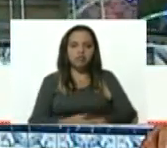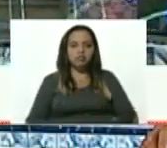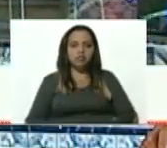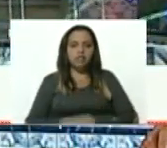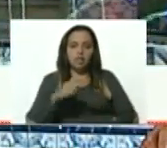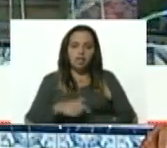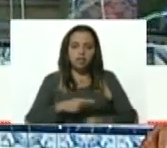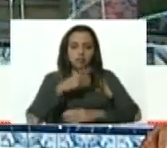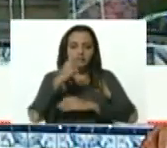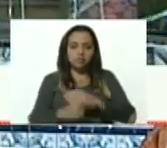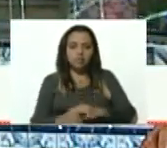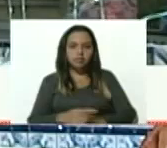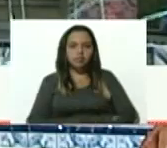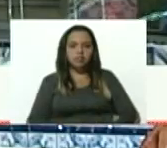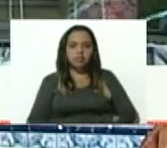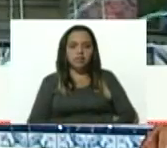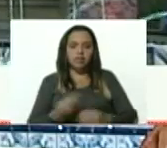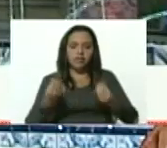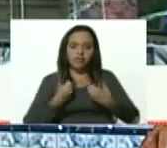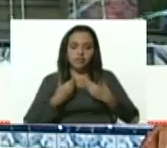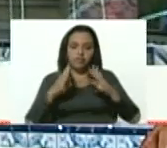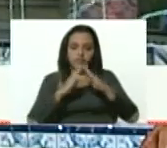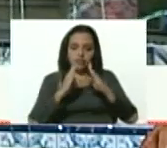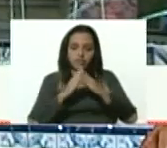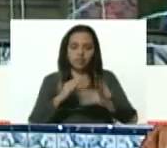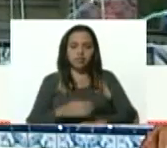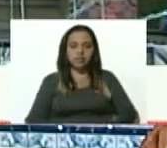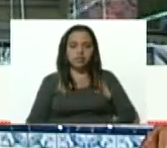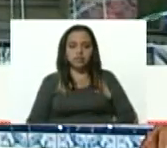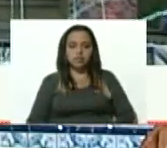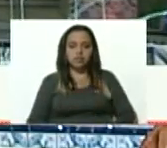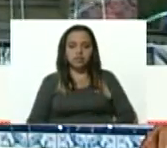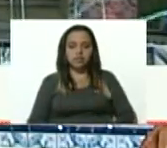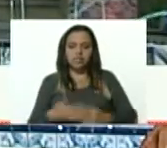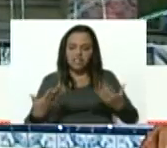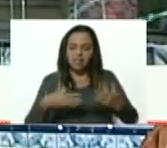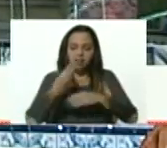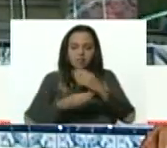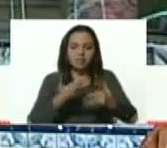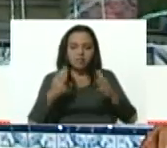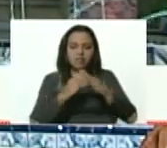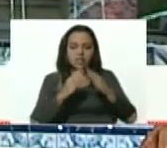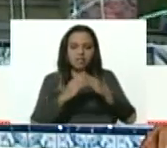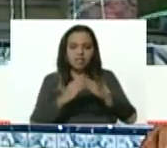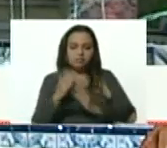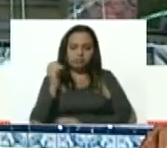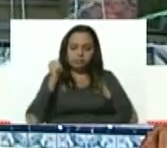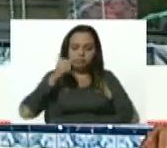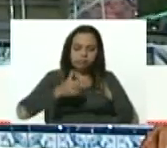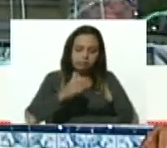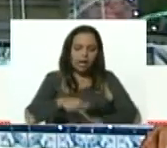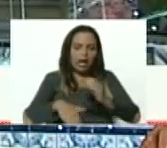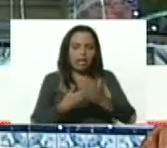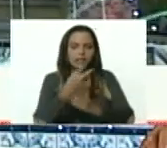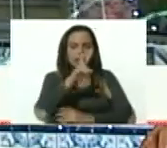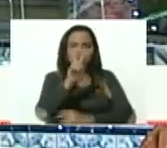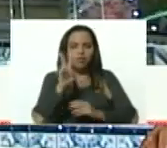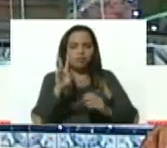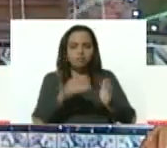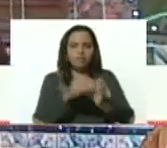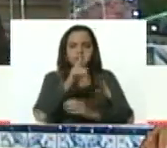Plan Sectorial de Vivienda. ¿Qué vamos a hacer en vivienda de aquí al 2025? 6 años de